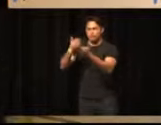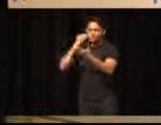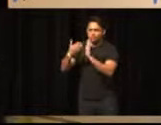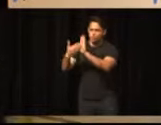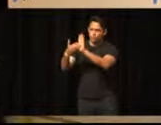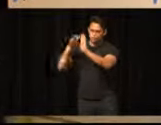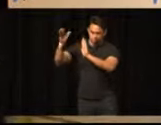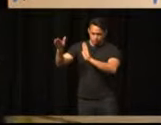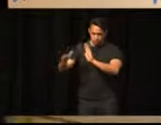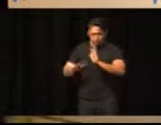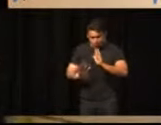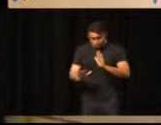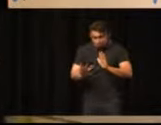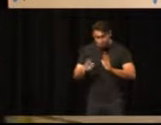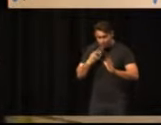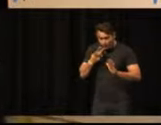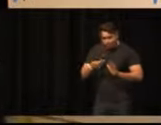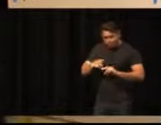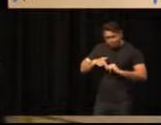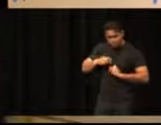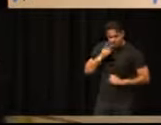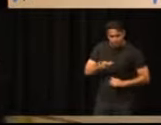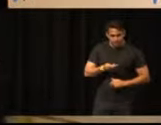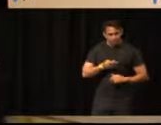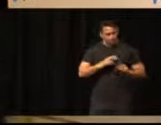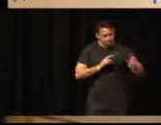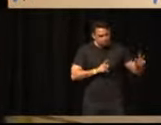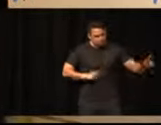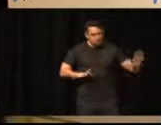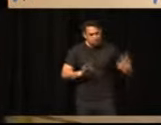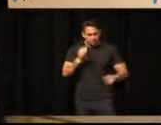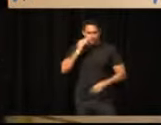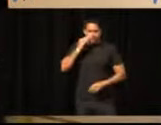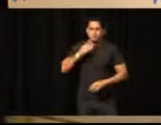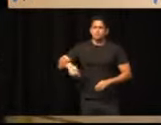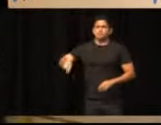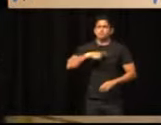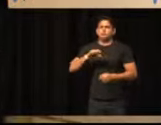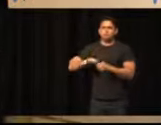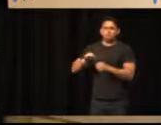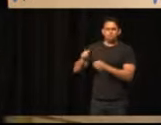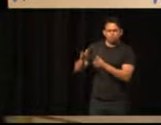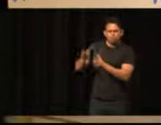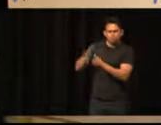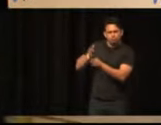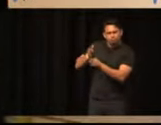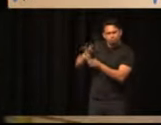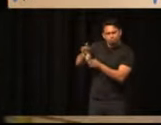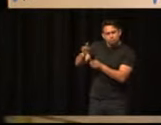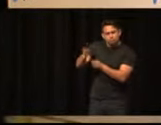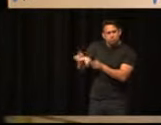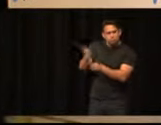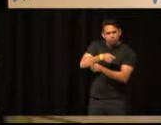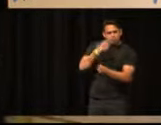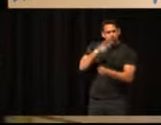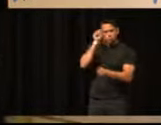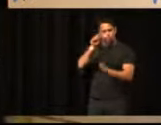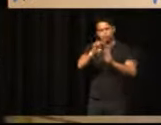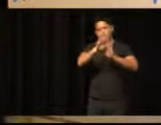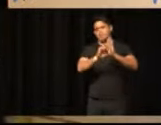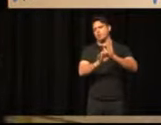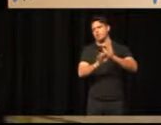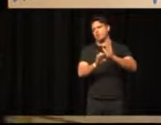nuestro caso, tal vez mi trabajo o mi presentación sea diferente a la de los demás, lo hacíamos vía el